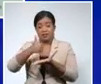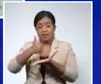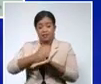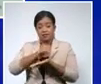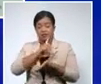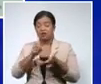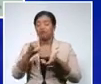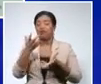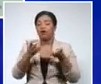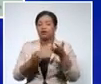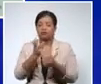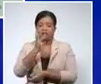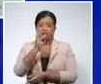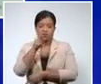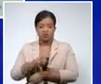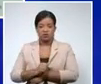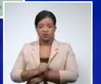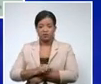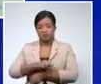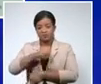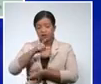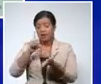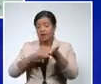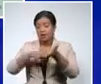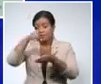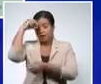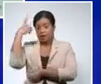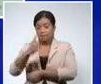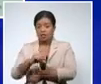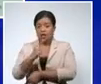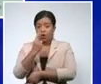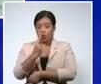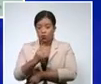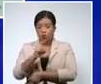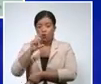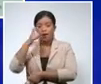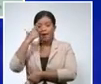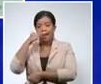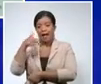3, Palmiras 1 y Lajas 1.